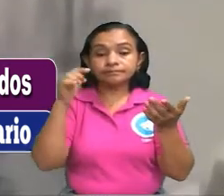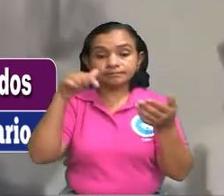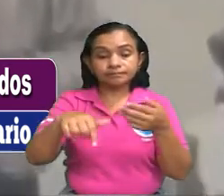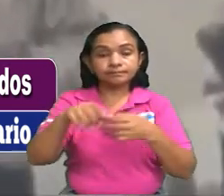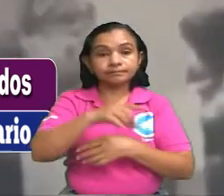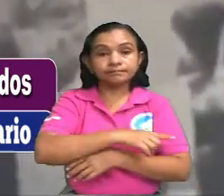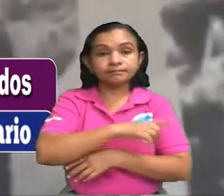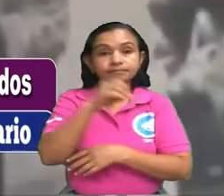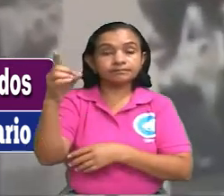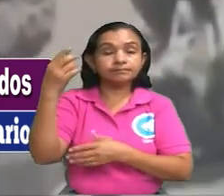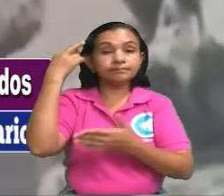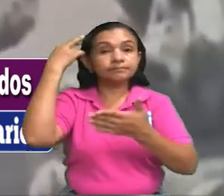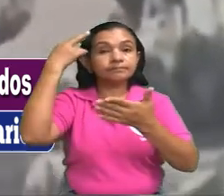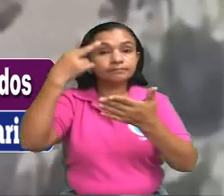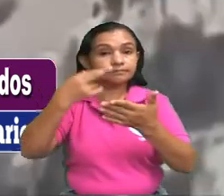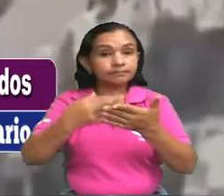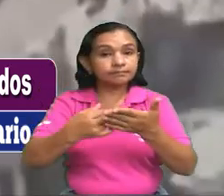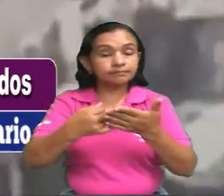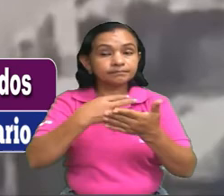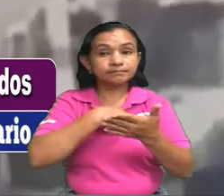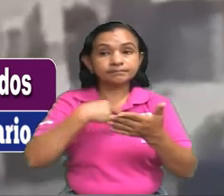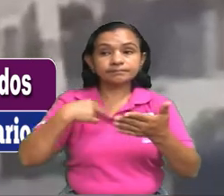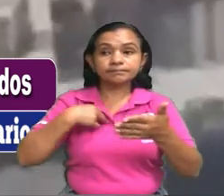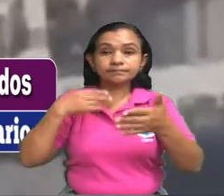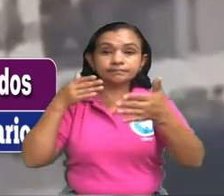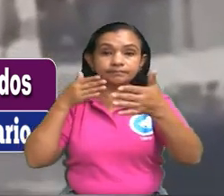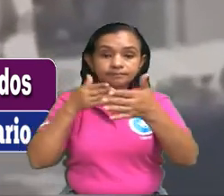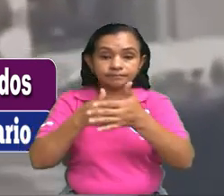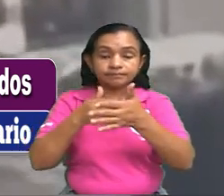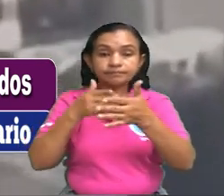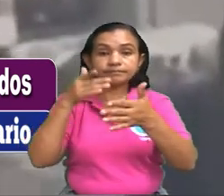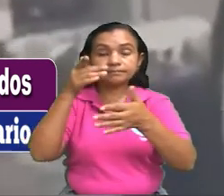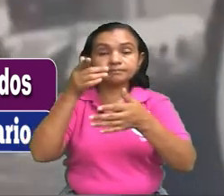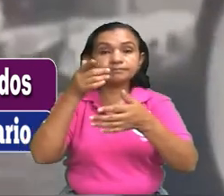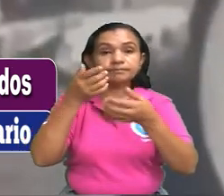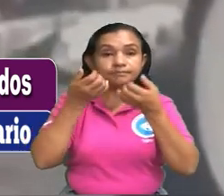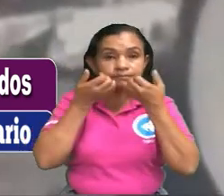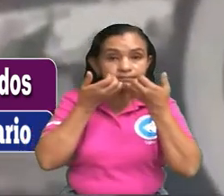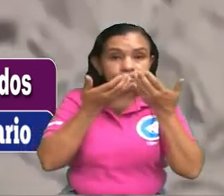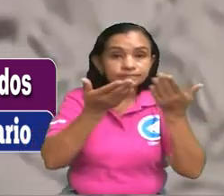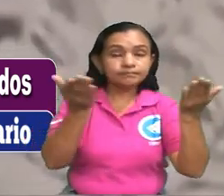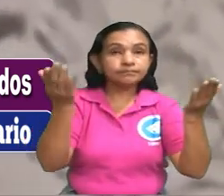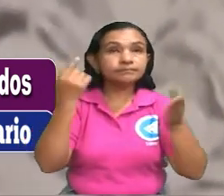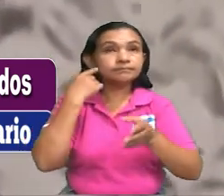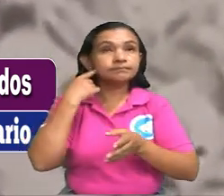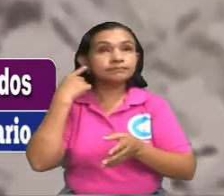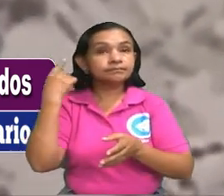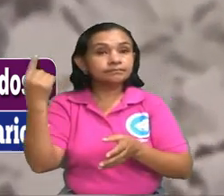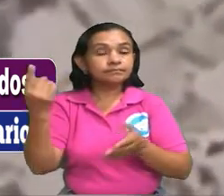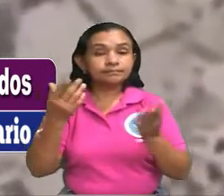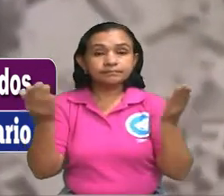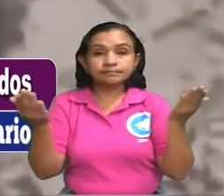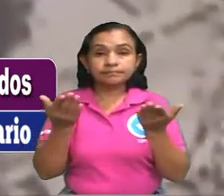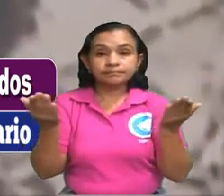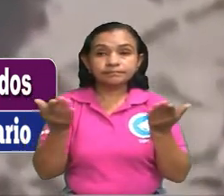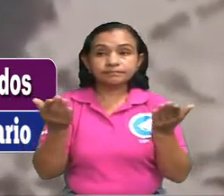hoy conmemoremos haciendo esos cortes, esos documentales, de escuchar estratos